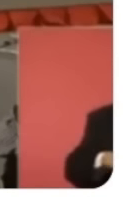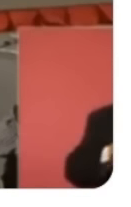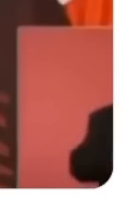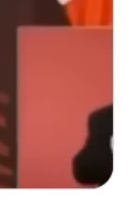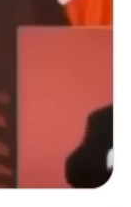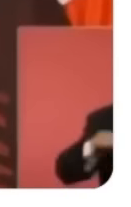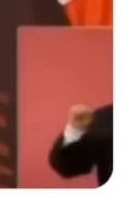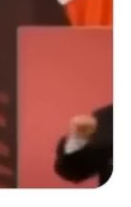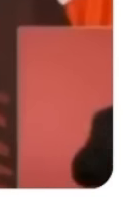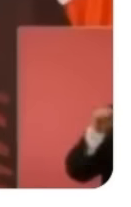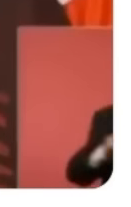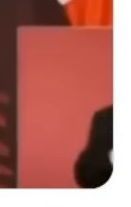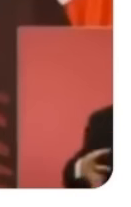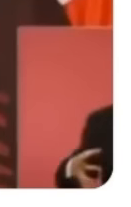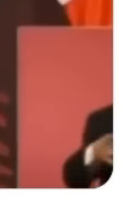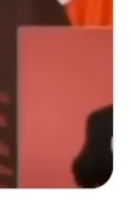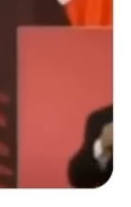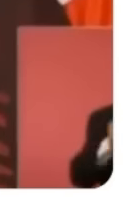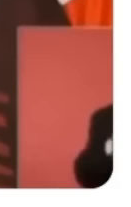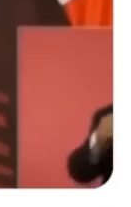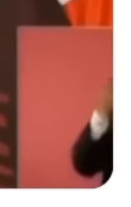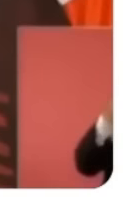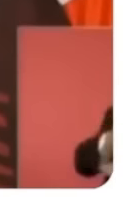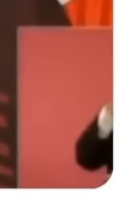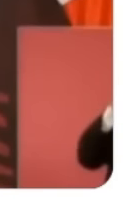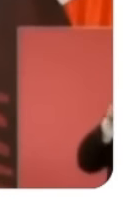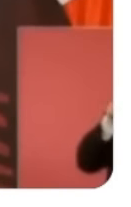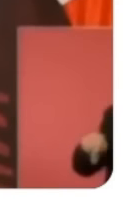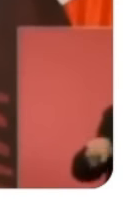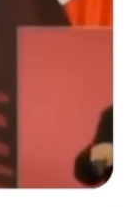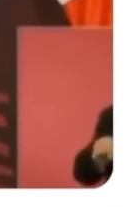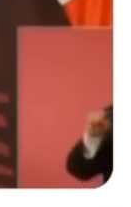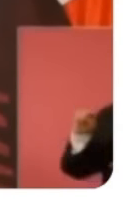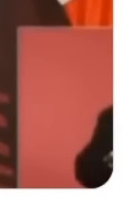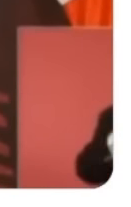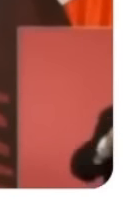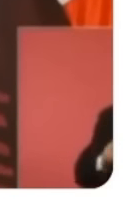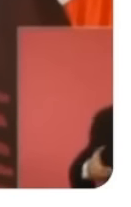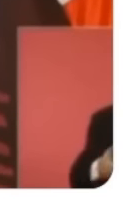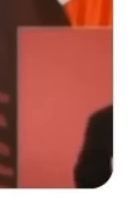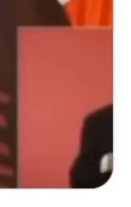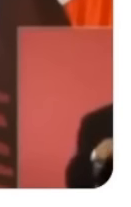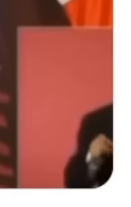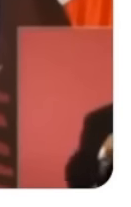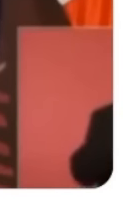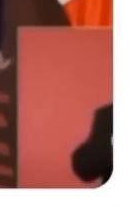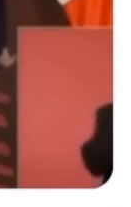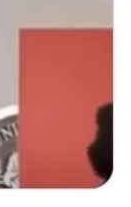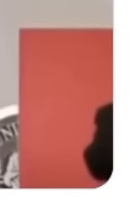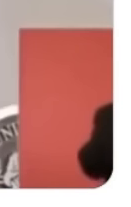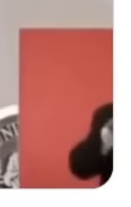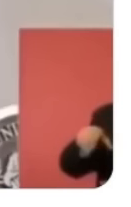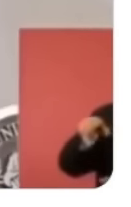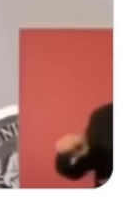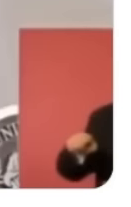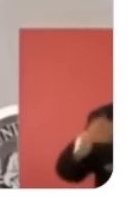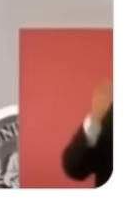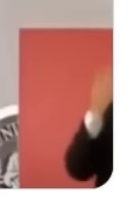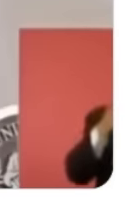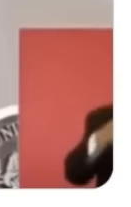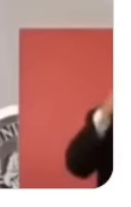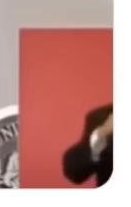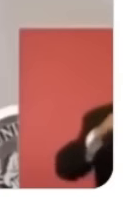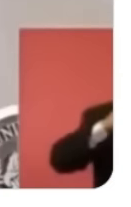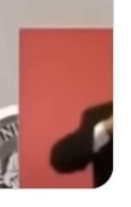de fideicomiso con el Banco de México, institución que administrará los recursos que le